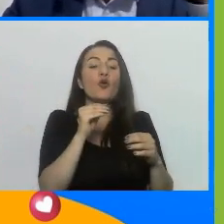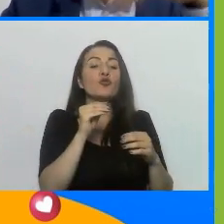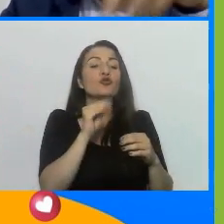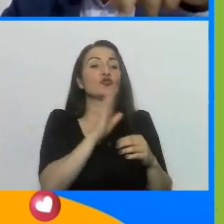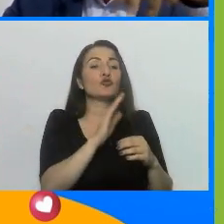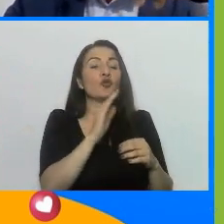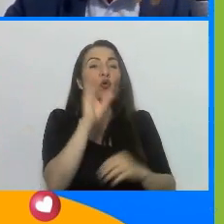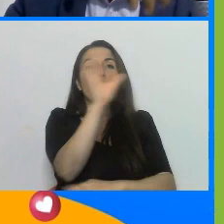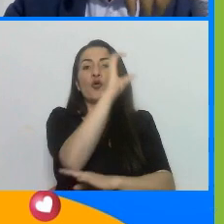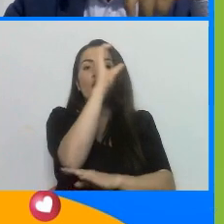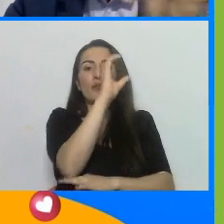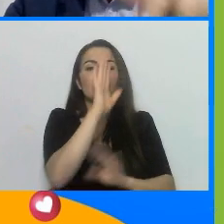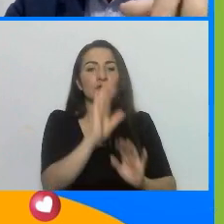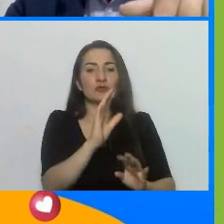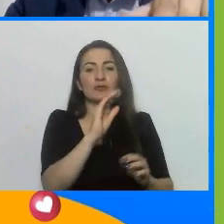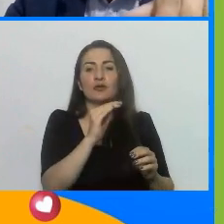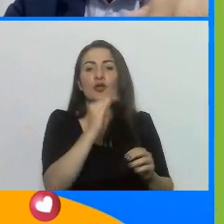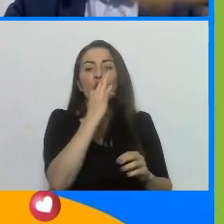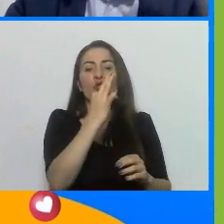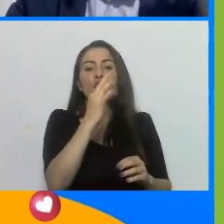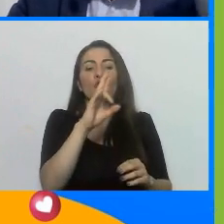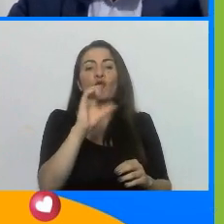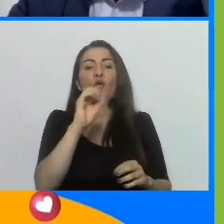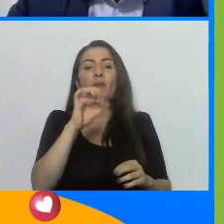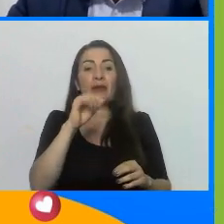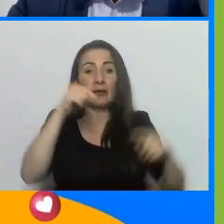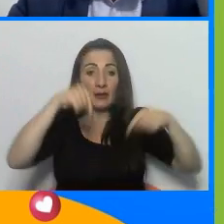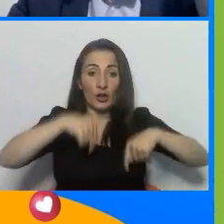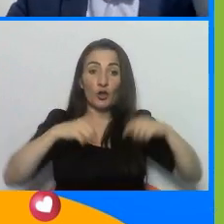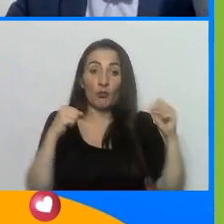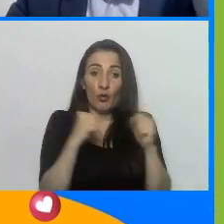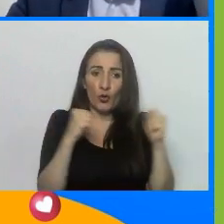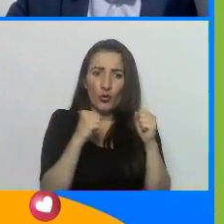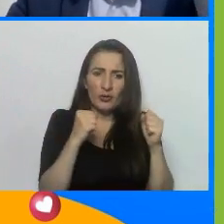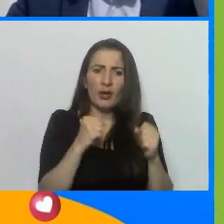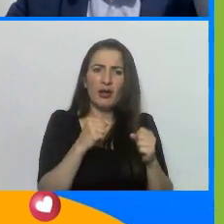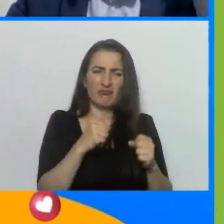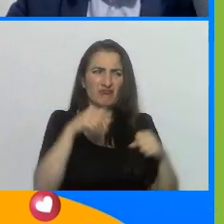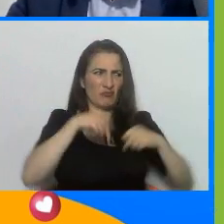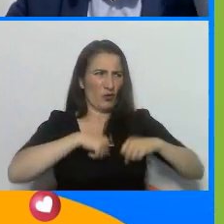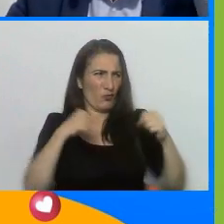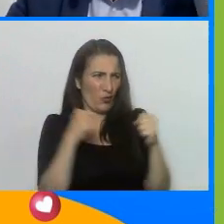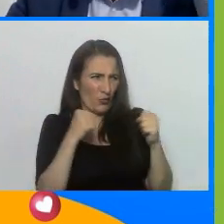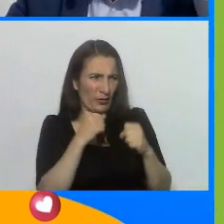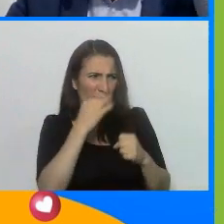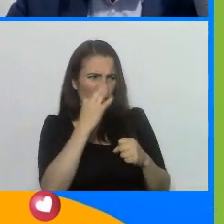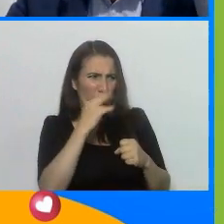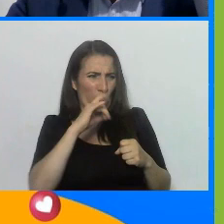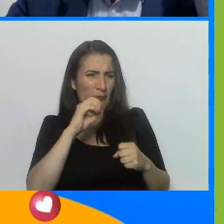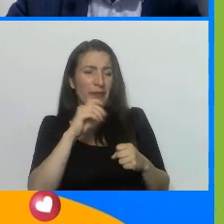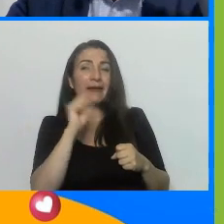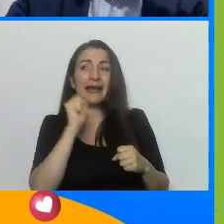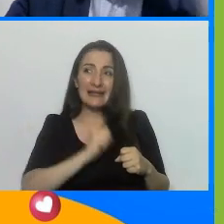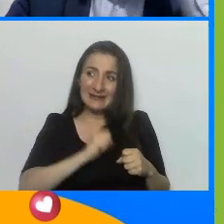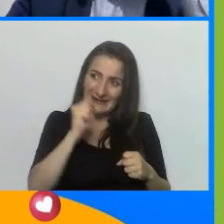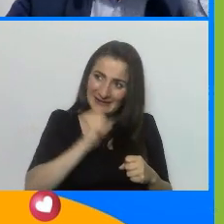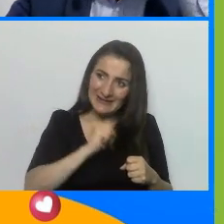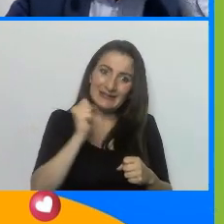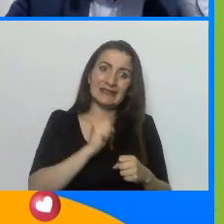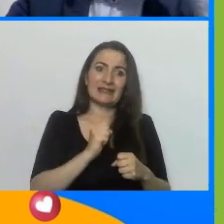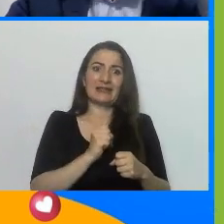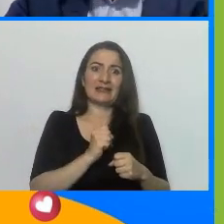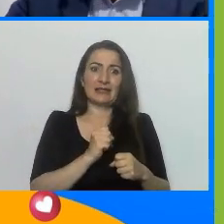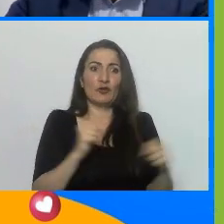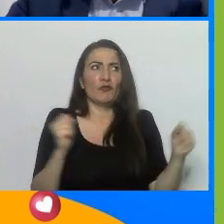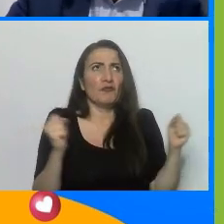son tropicales. Incluso Bogotá. Profe, Bogotá es tropical. Yo le digo, sí, con